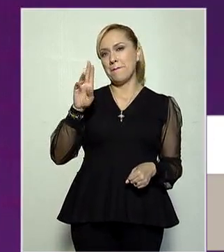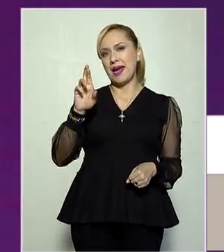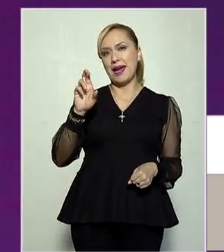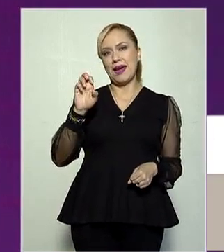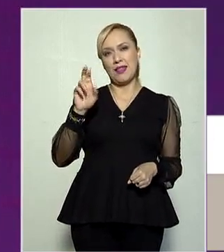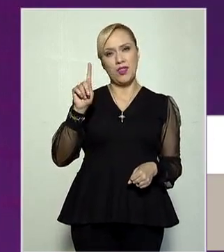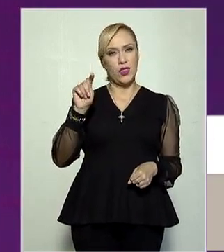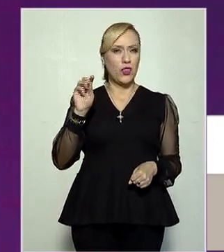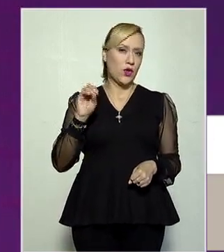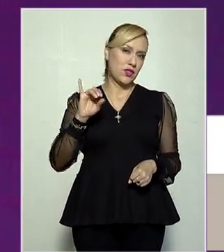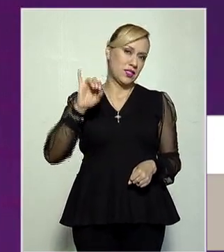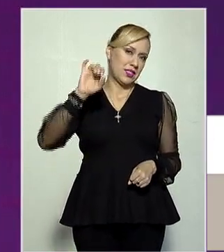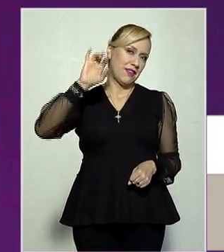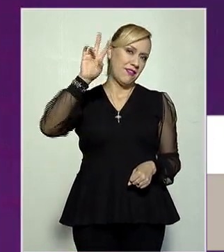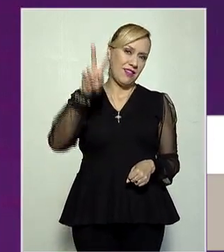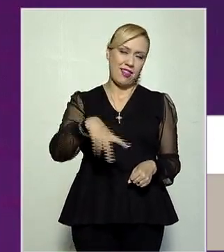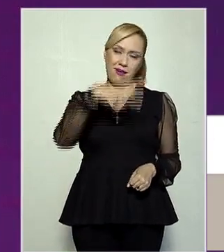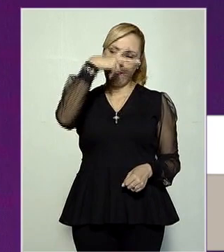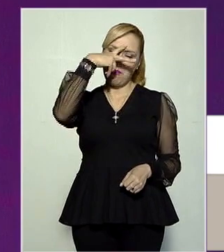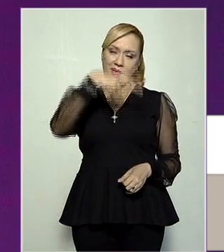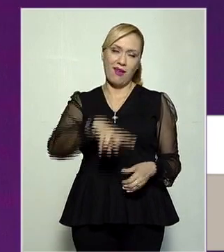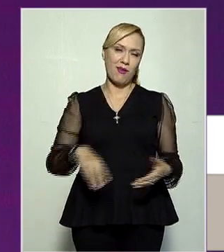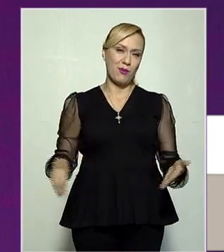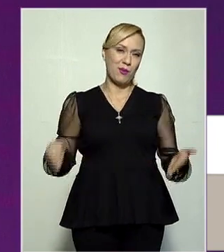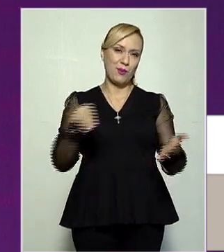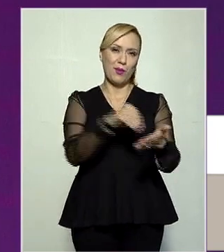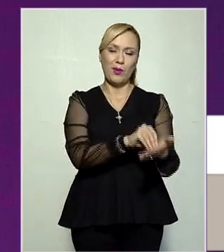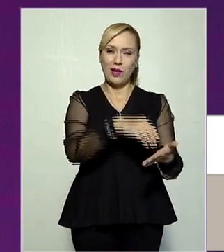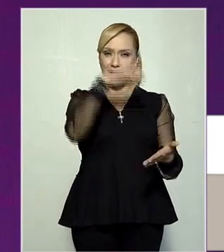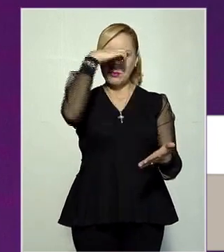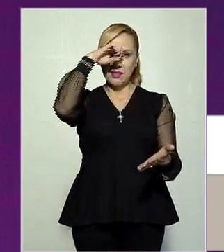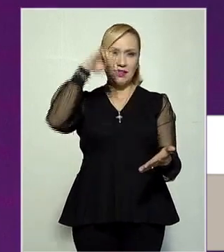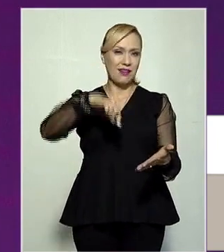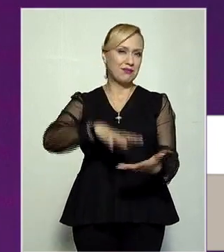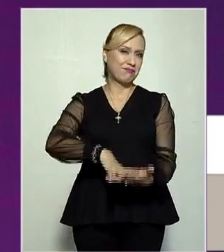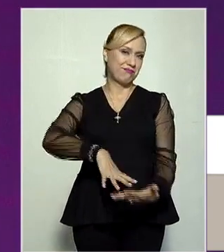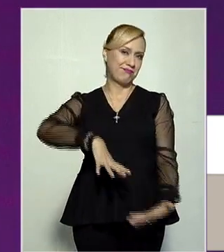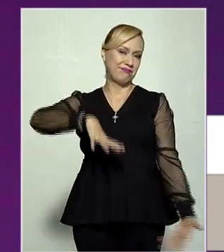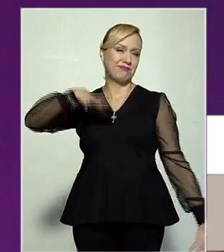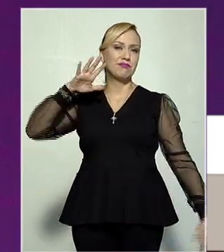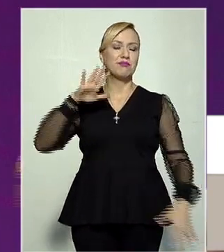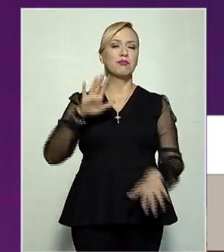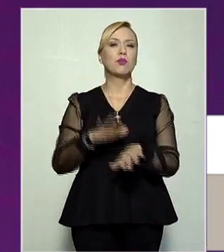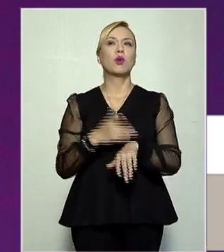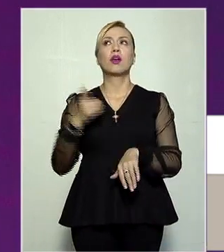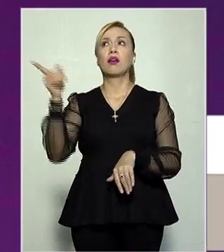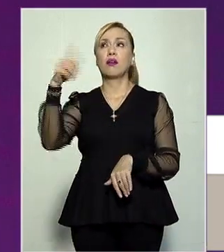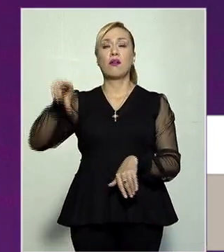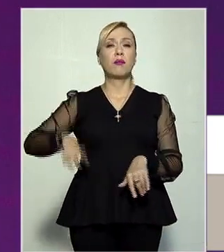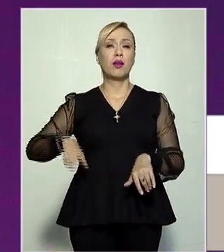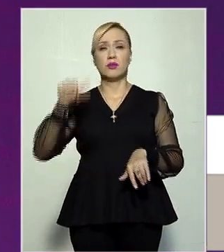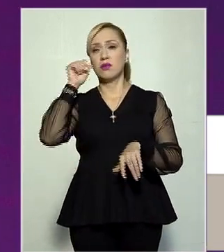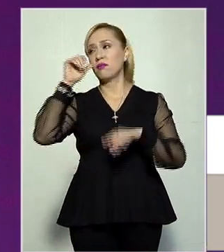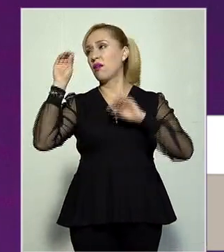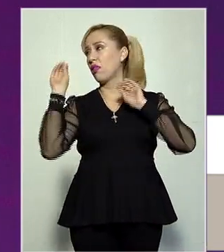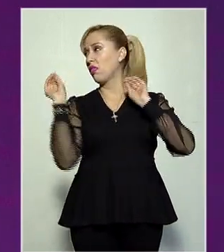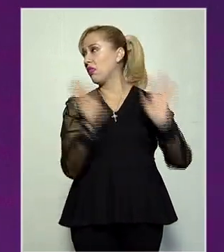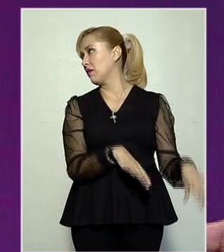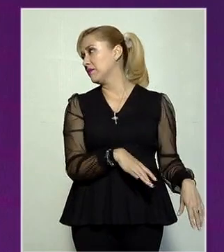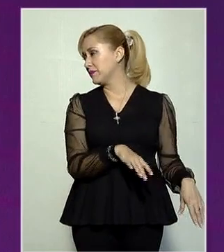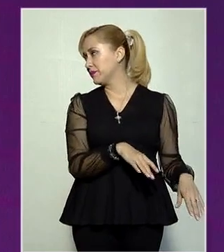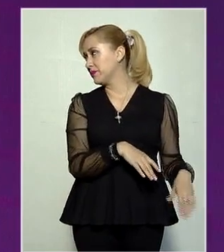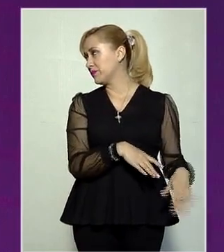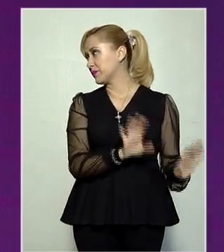experiencia mexicana en los principios, ¿no? Sobre todo la experiencia mexicana pasa por un abandono institucional importante, ¿no?